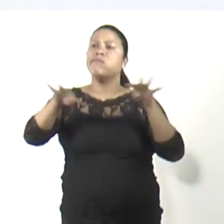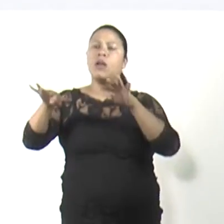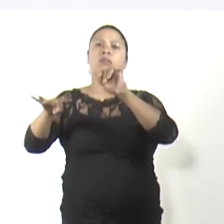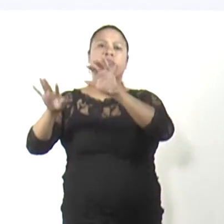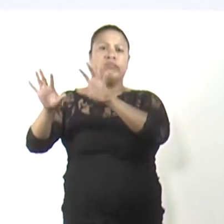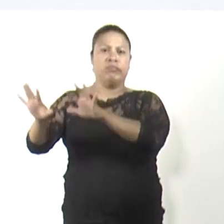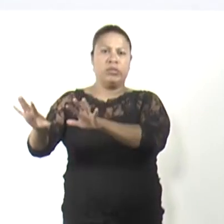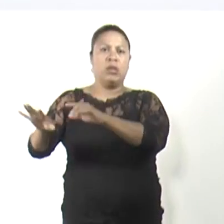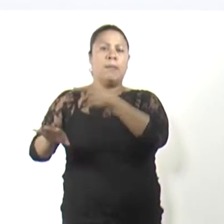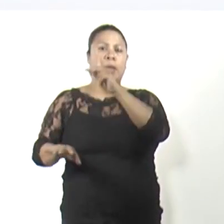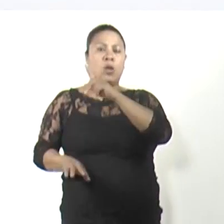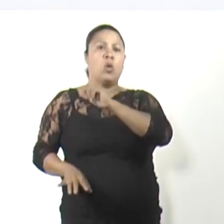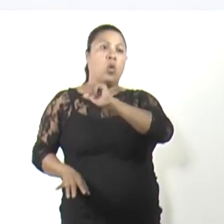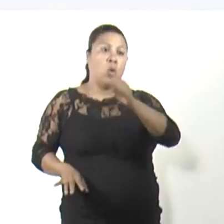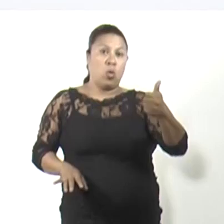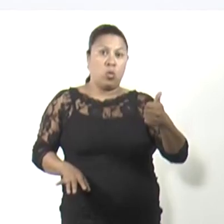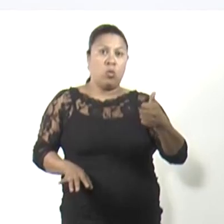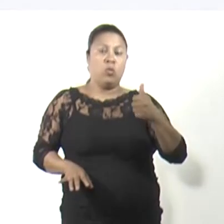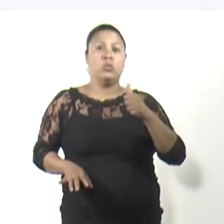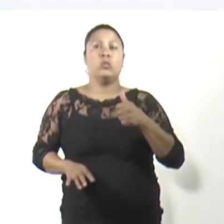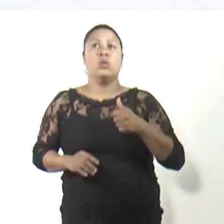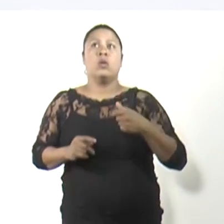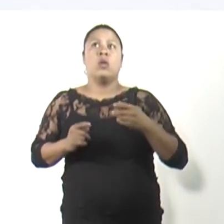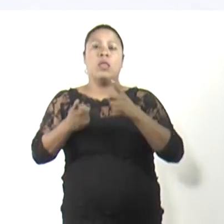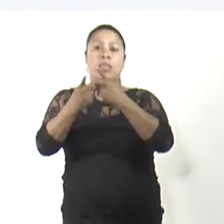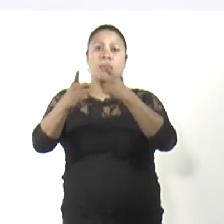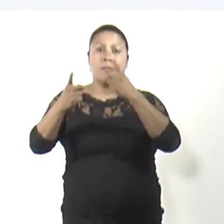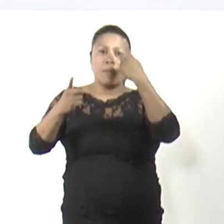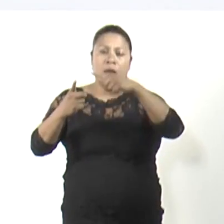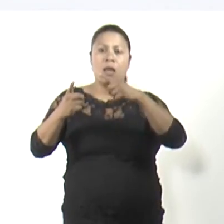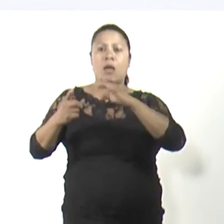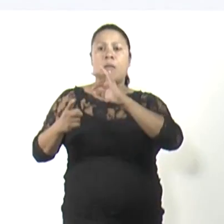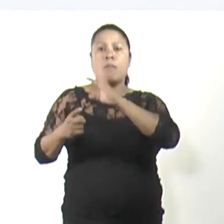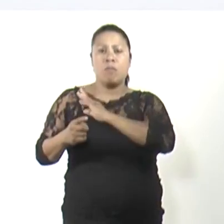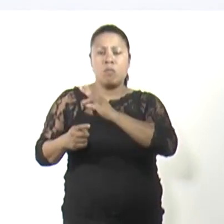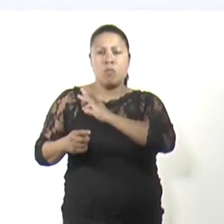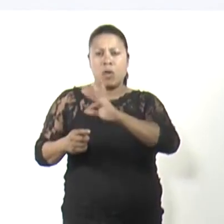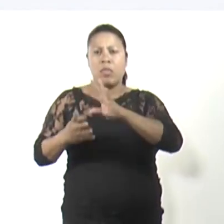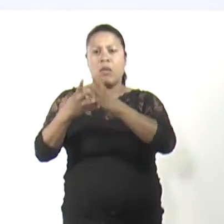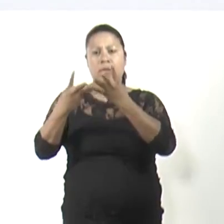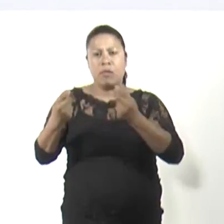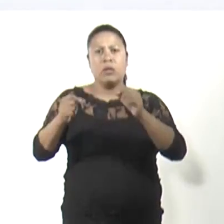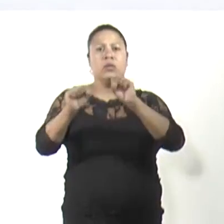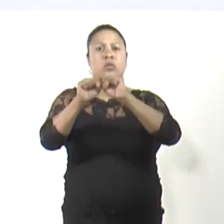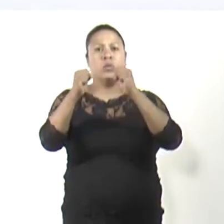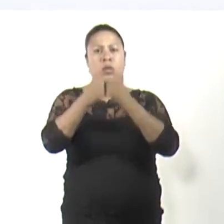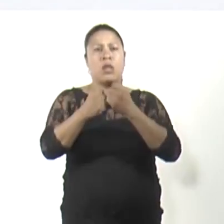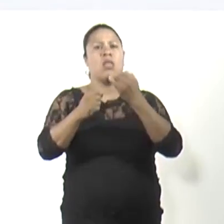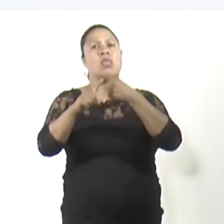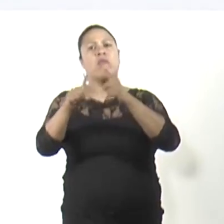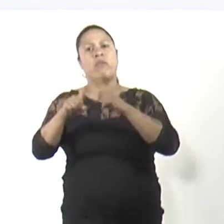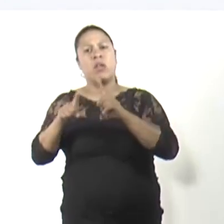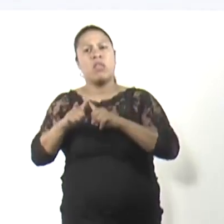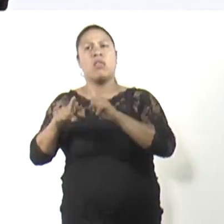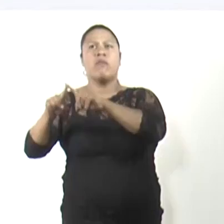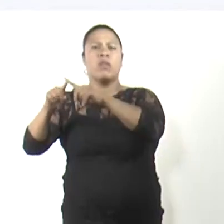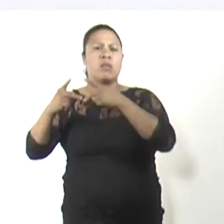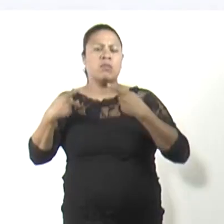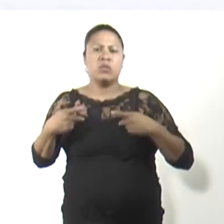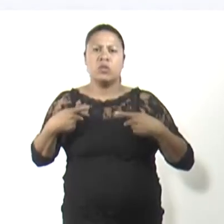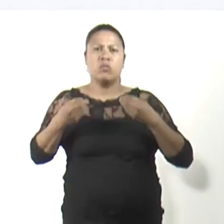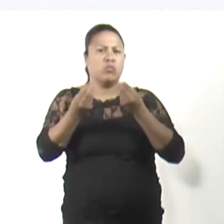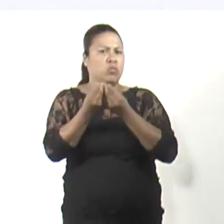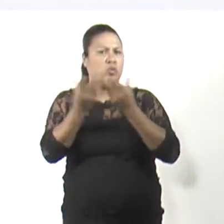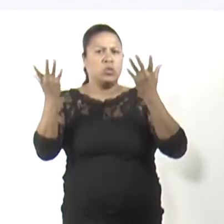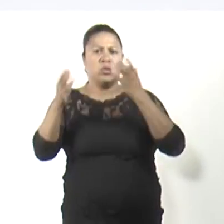otros que en función del desarrollo de nuestras sociedades y en función de muchos otros elementos también que se